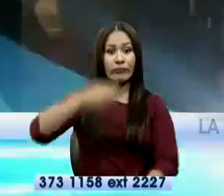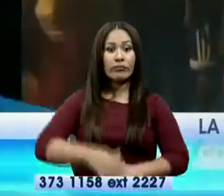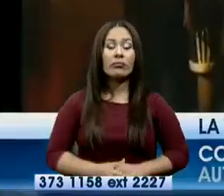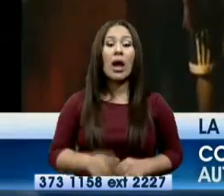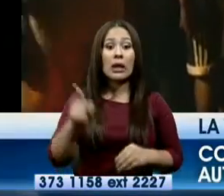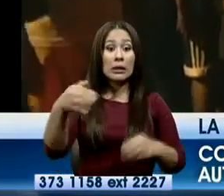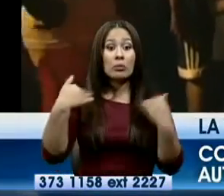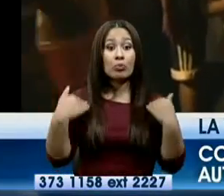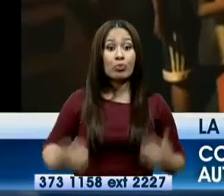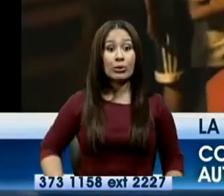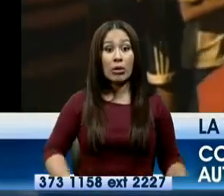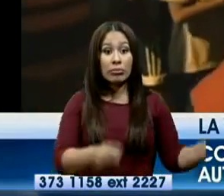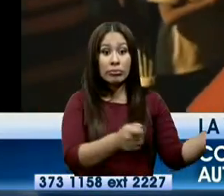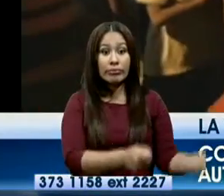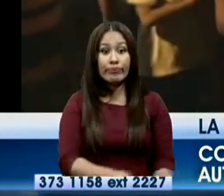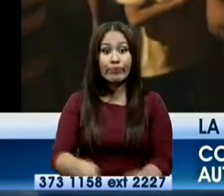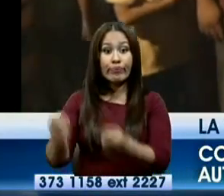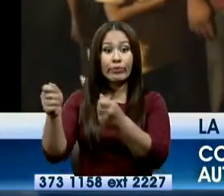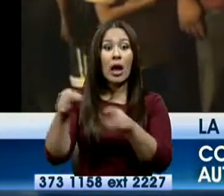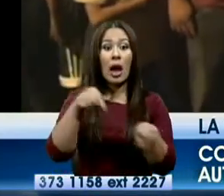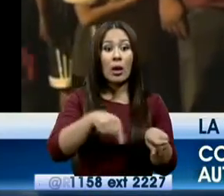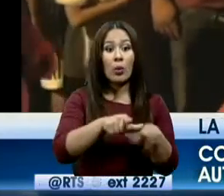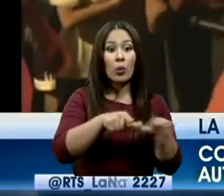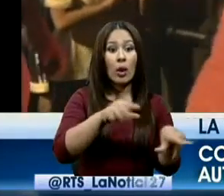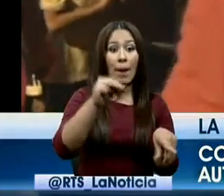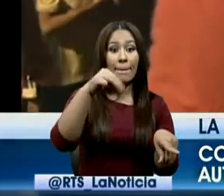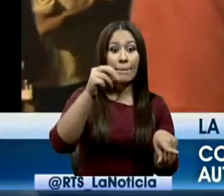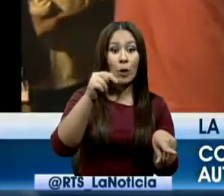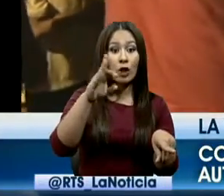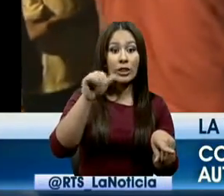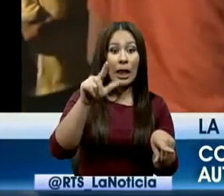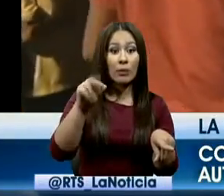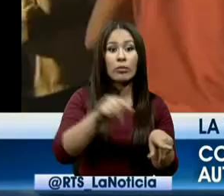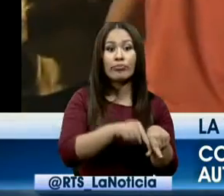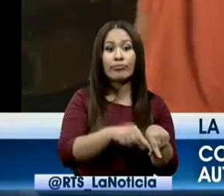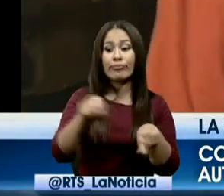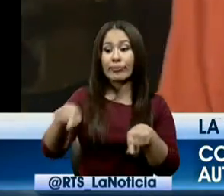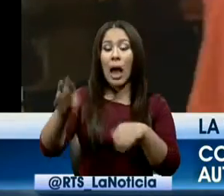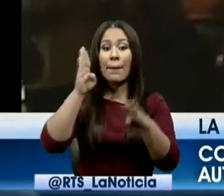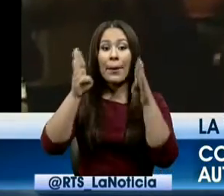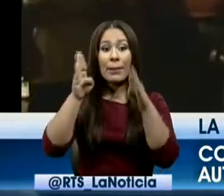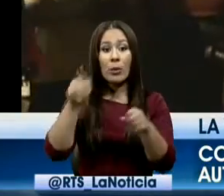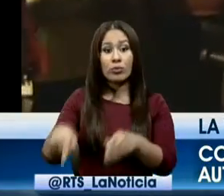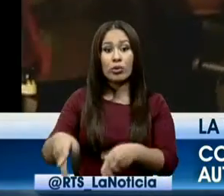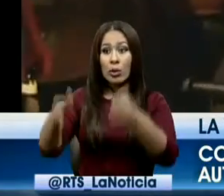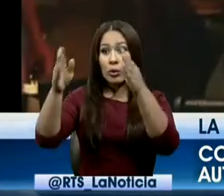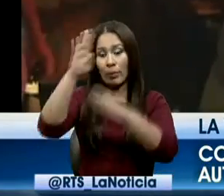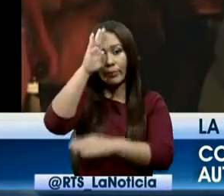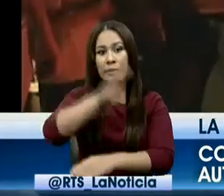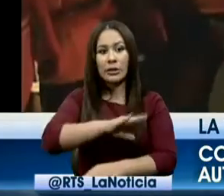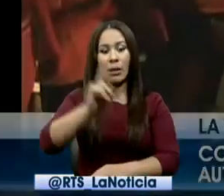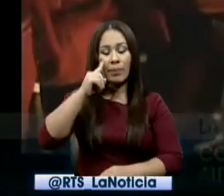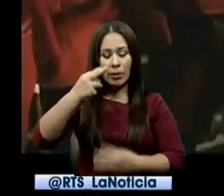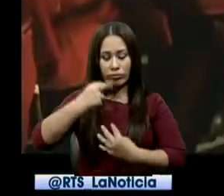El cuerpo fue trasladado desde el Cantón Montalvo a la morgue en Babahoyo para los trámites de ley. Informó Odette Camacho.